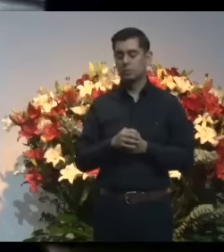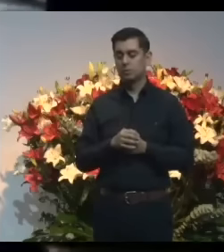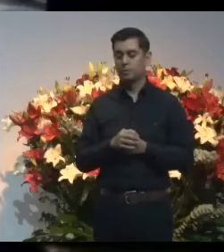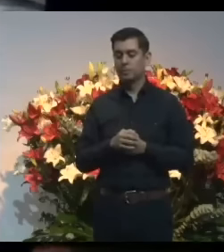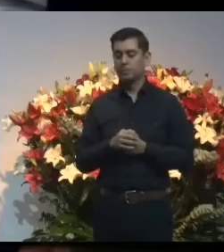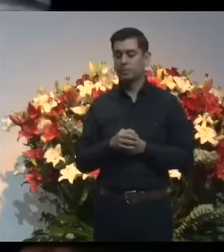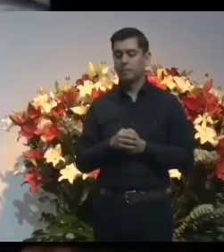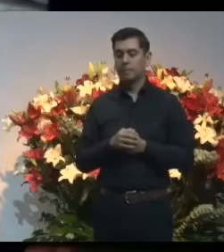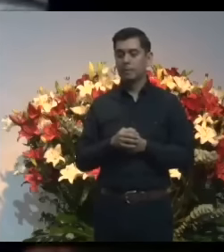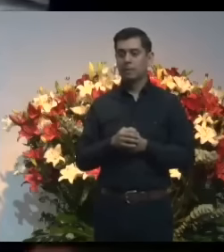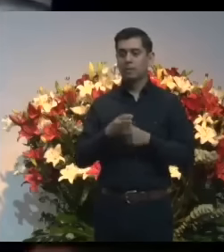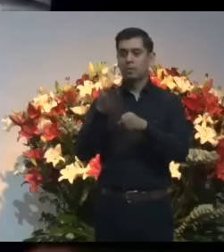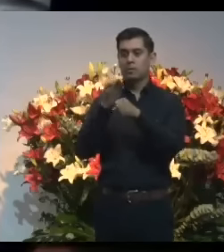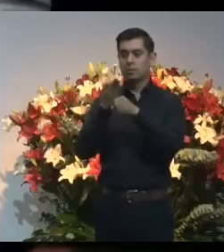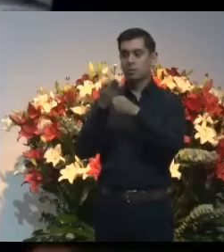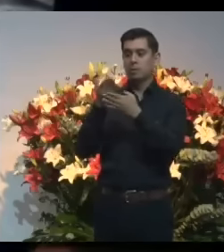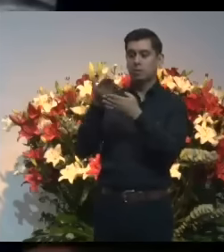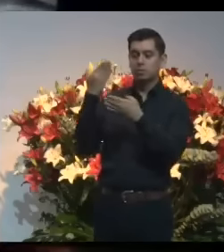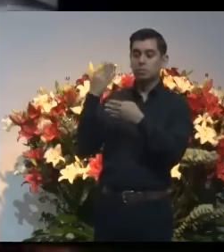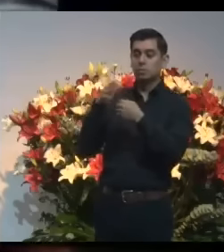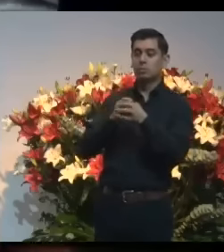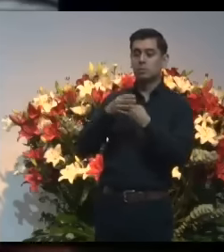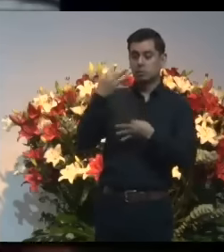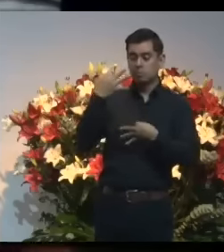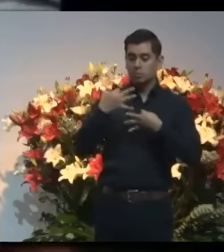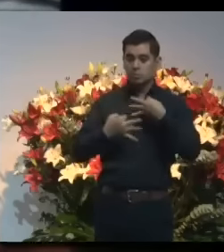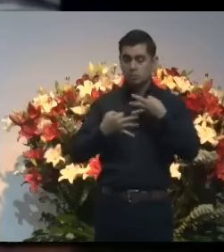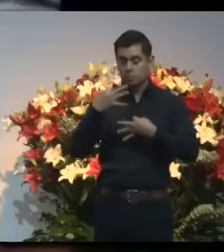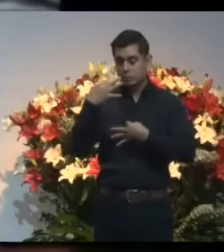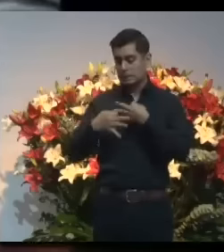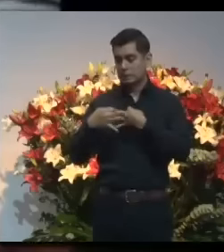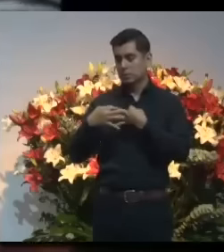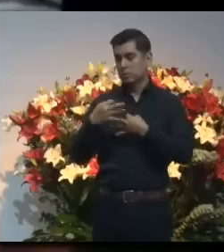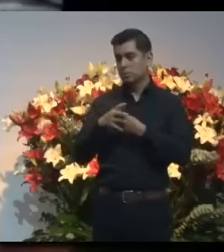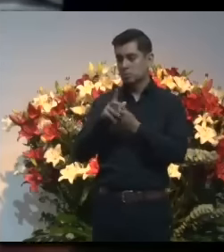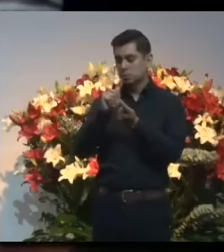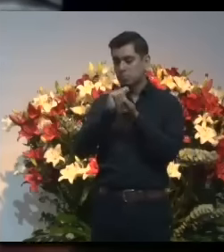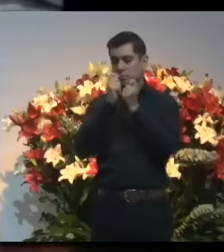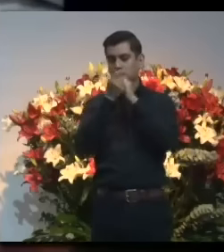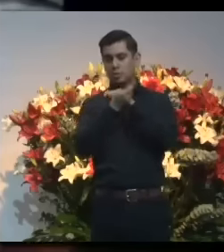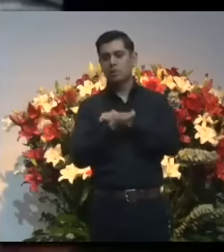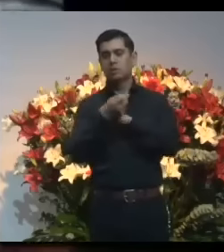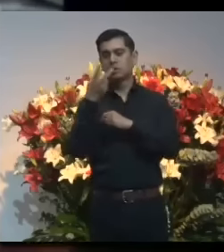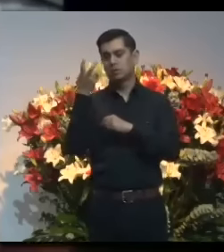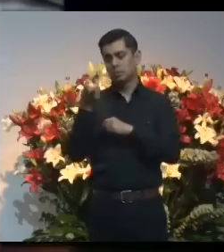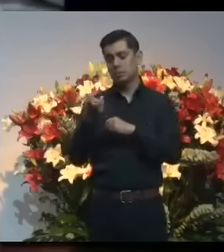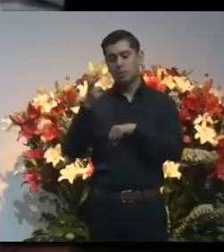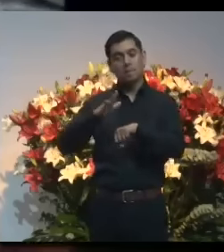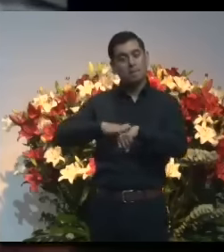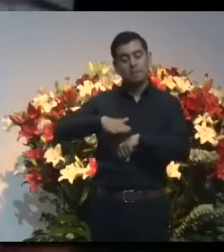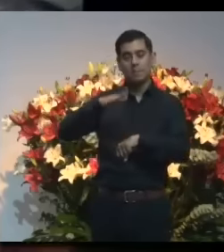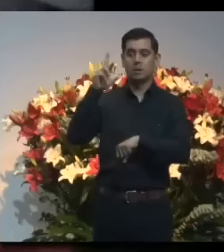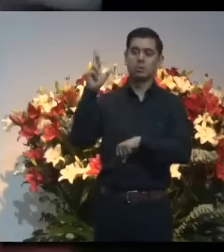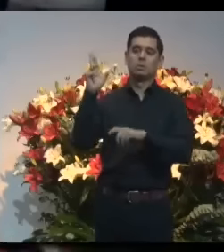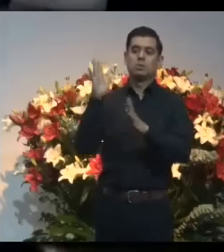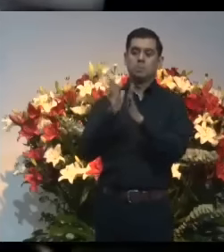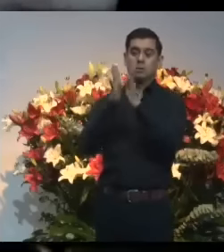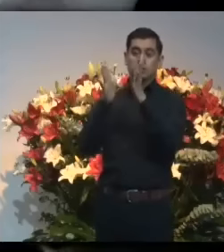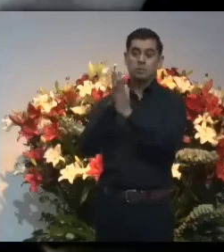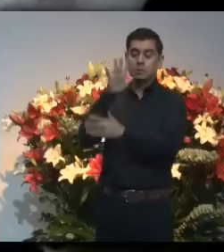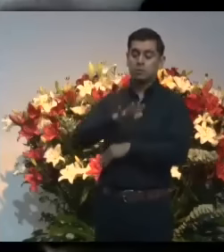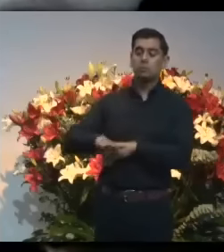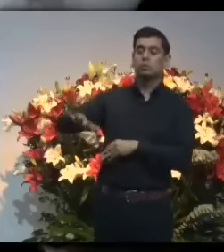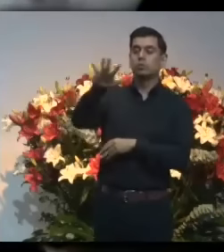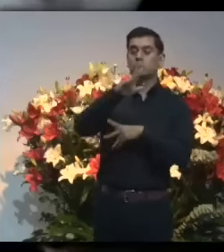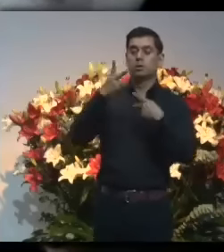me pude contestar lo de la justicia transicional, y bueno, pues ahí tenemos que tener una mayor participación ciudadana,